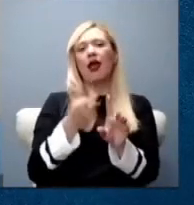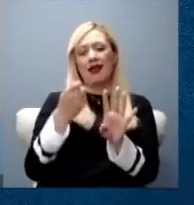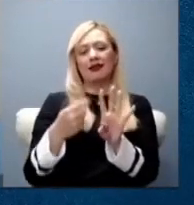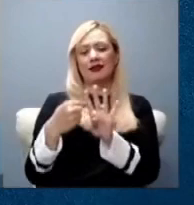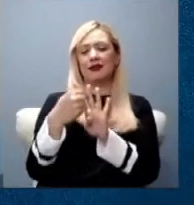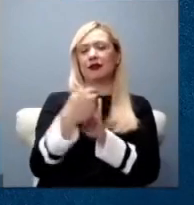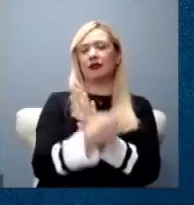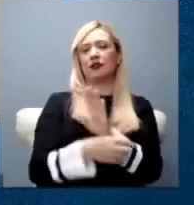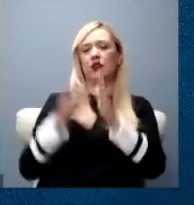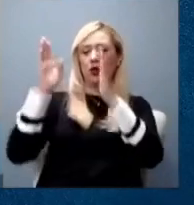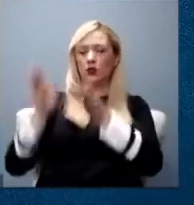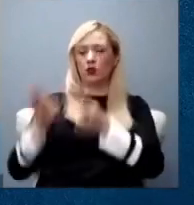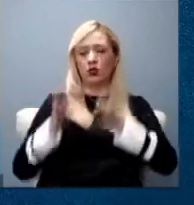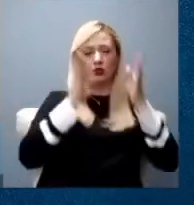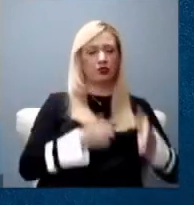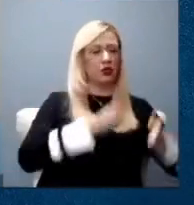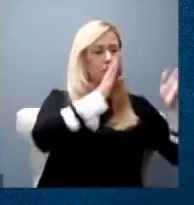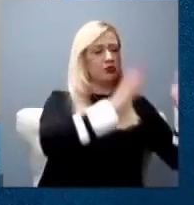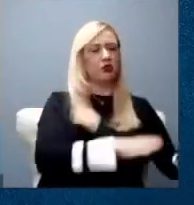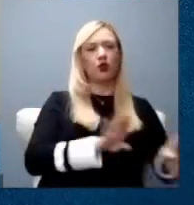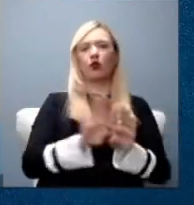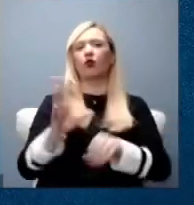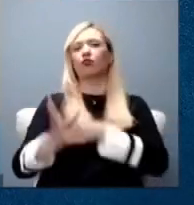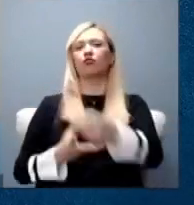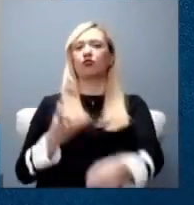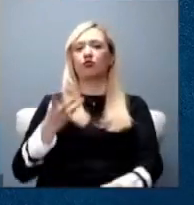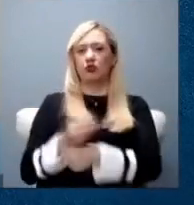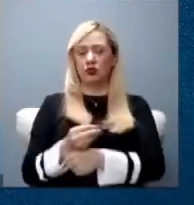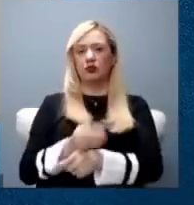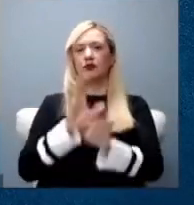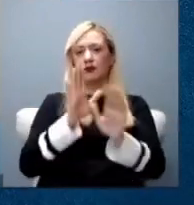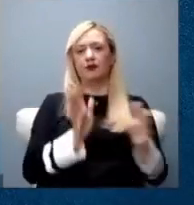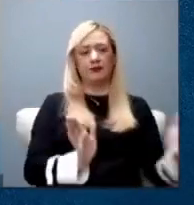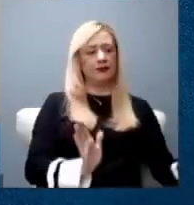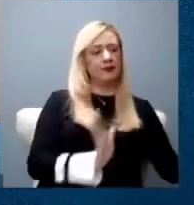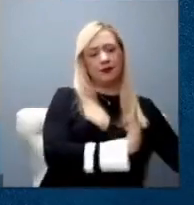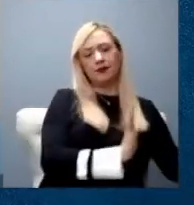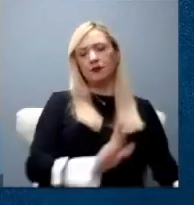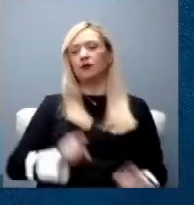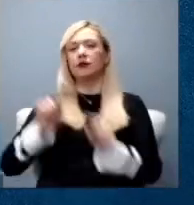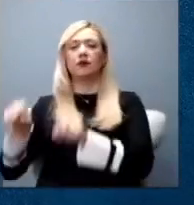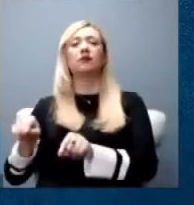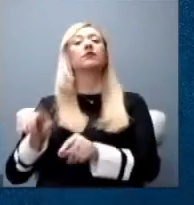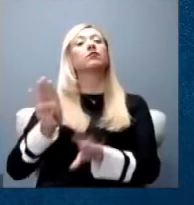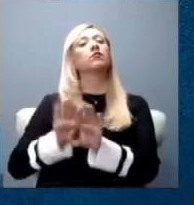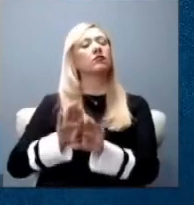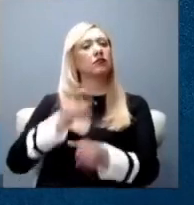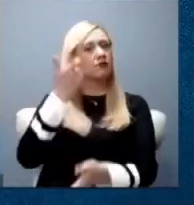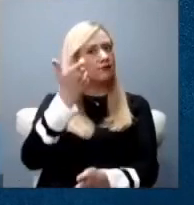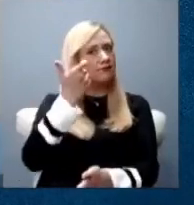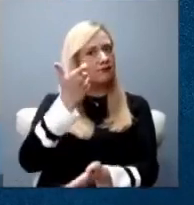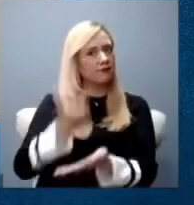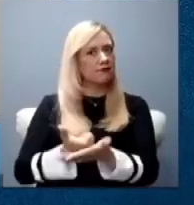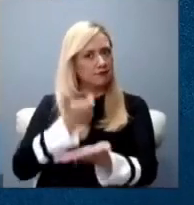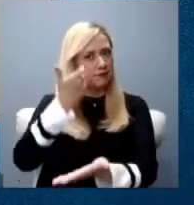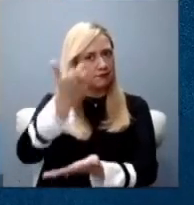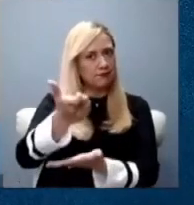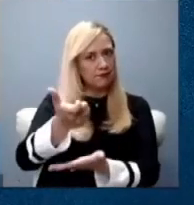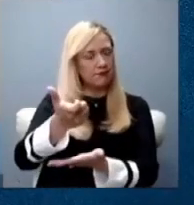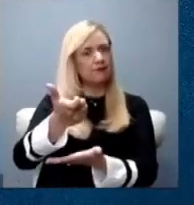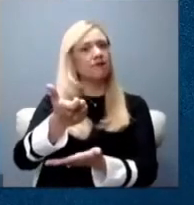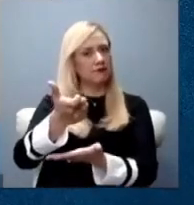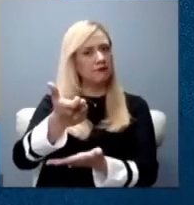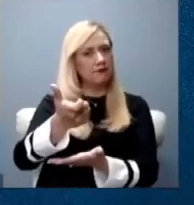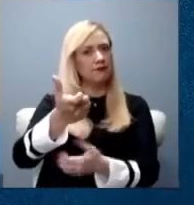columna de medidas de reparación integral y luego una segunda columna que son como las indemnizaciones compensatorias, que incluye la parte económica,